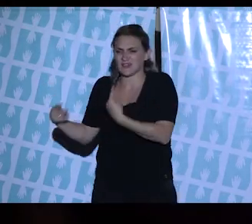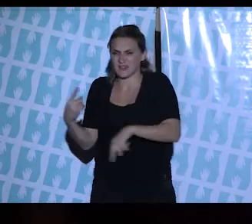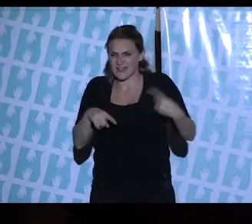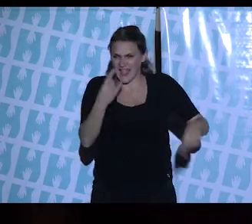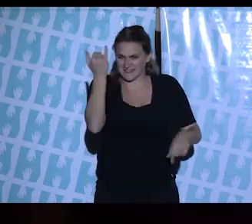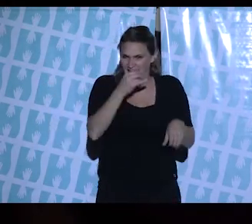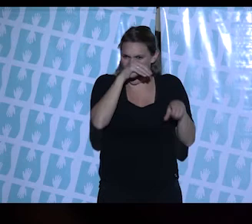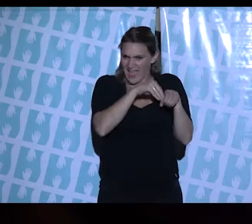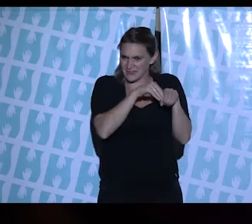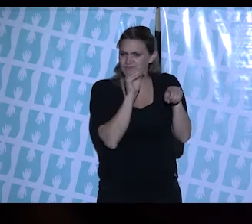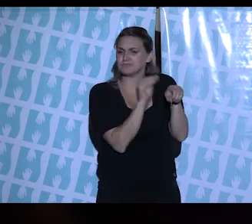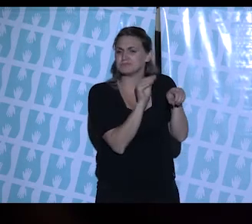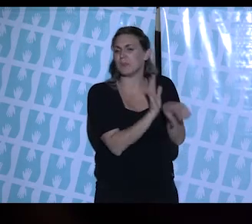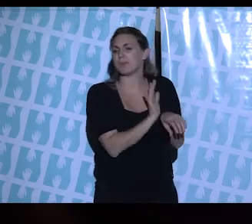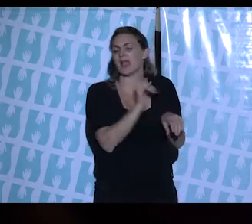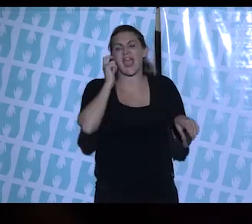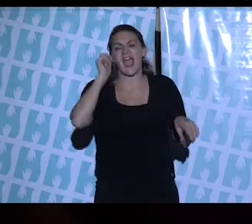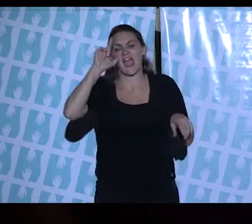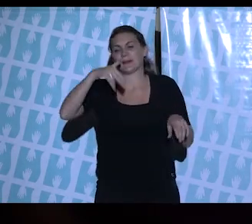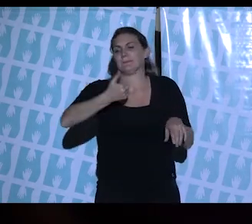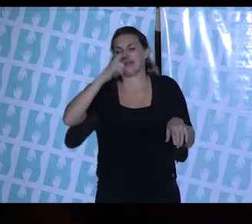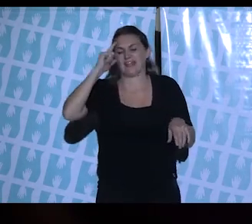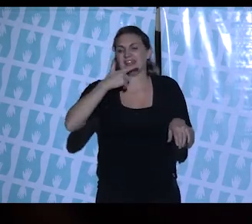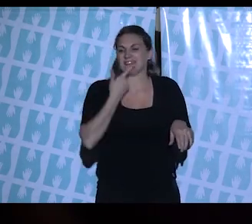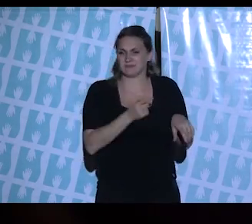es la proporción relativa normal.